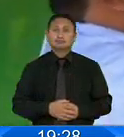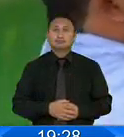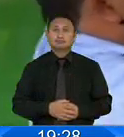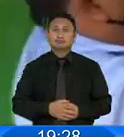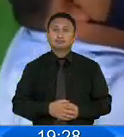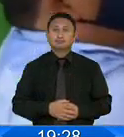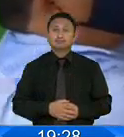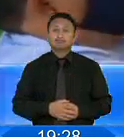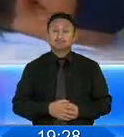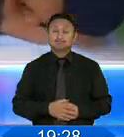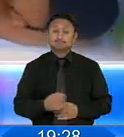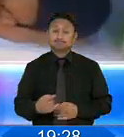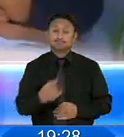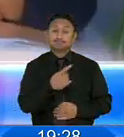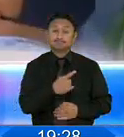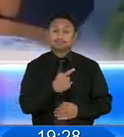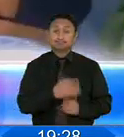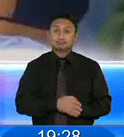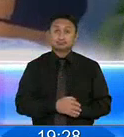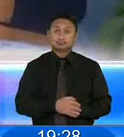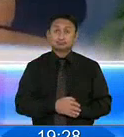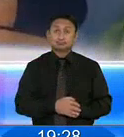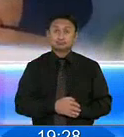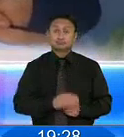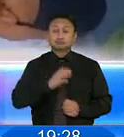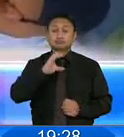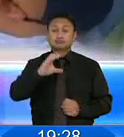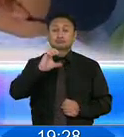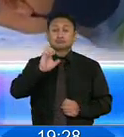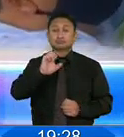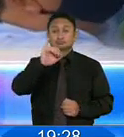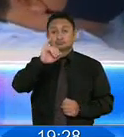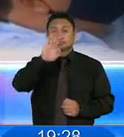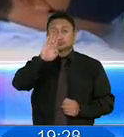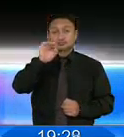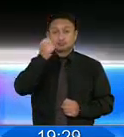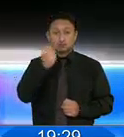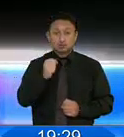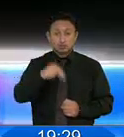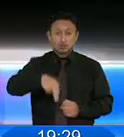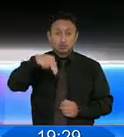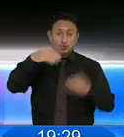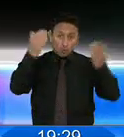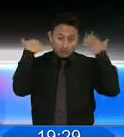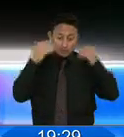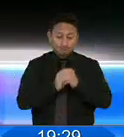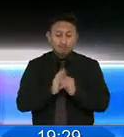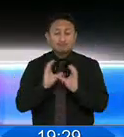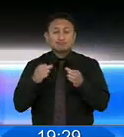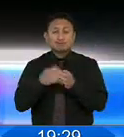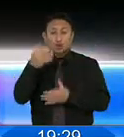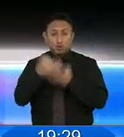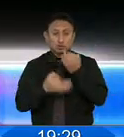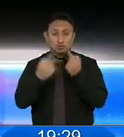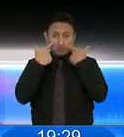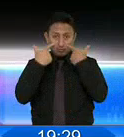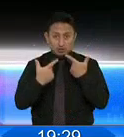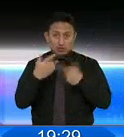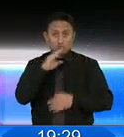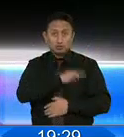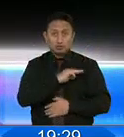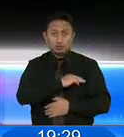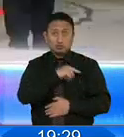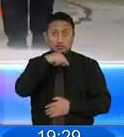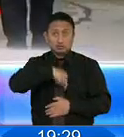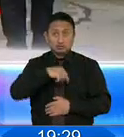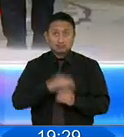El operativo se desplegó en el sector de Los Ceibos, al norte de Guayaquil. El Departamento de Justicia y Vigilancia del municipio había recibido